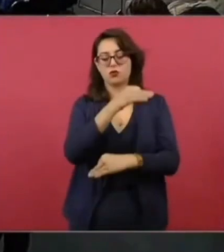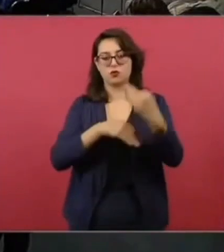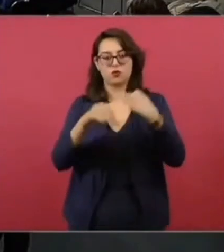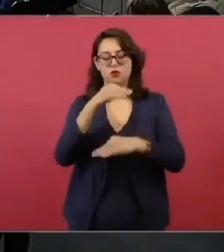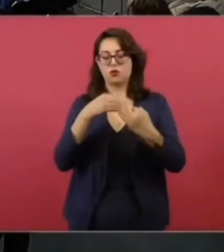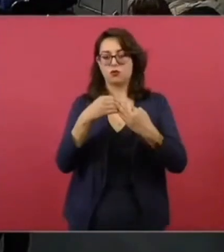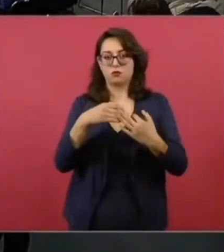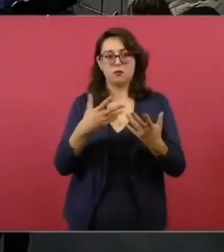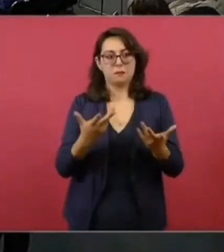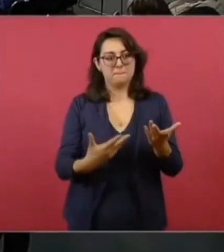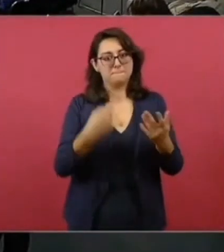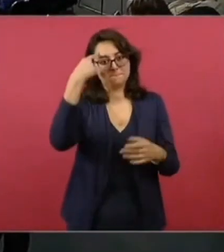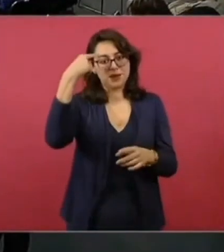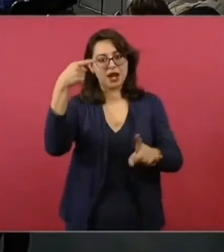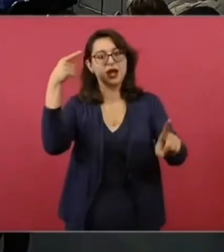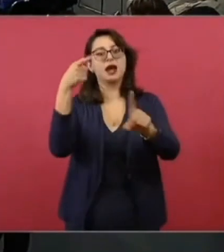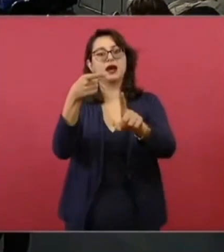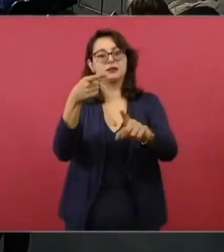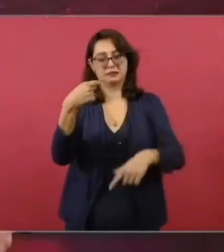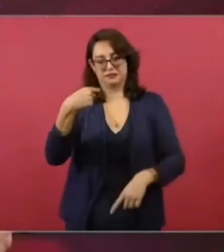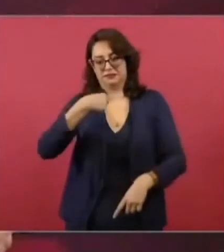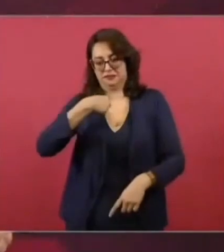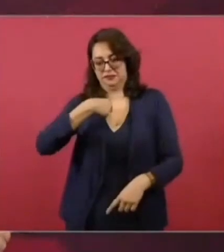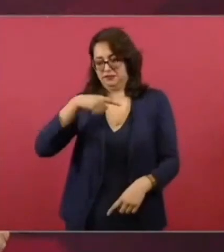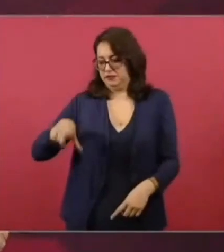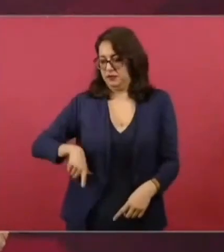un gobierno legal y legítimamente constituido.